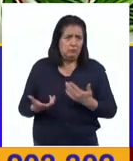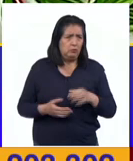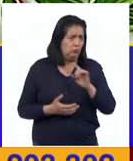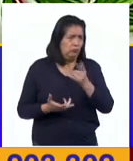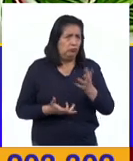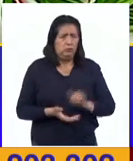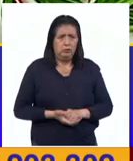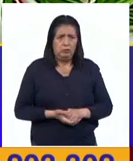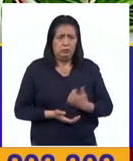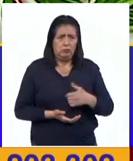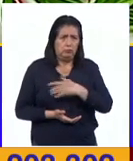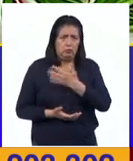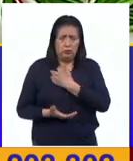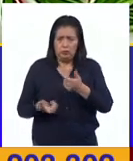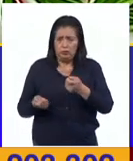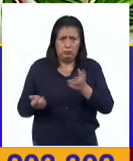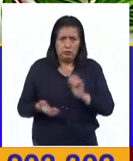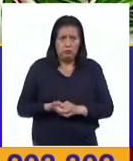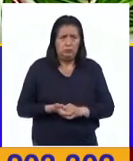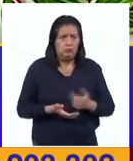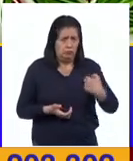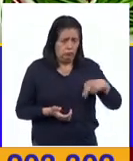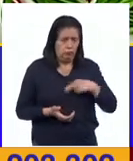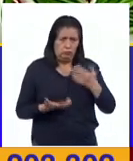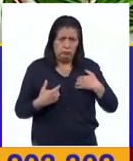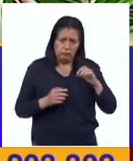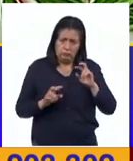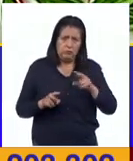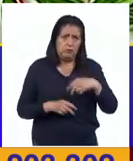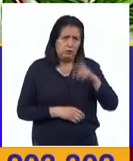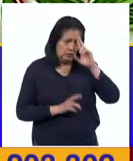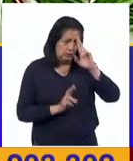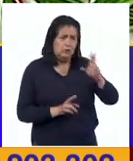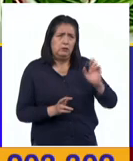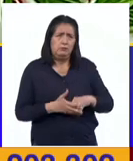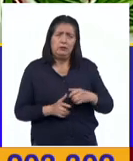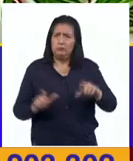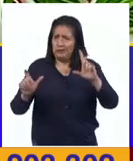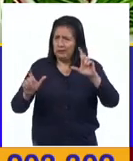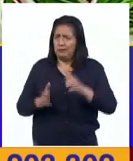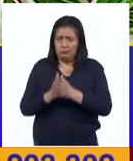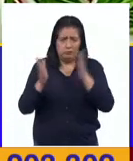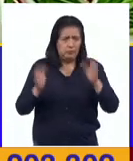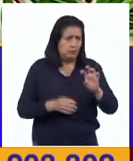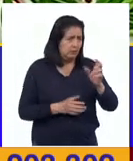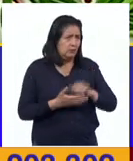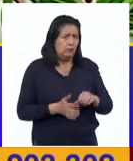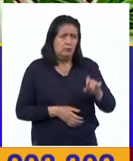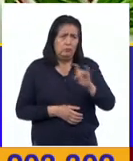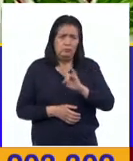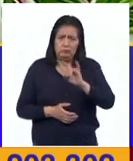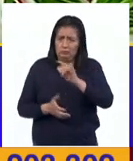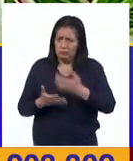utilizar todo el aparato del Estado, porque si nosotros podemos ver con el respeto que se merecen los medios de comunicación, es utilizar los